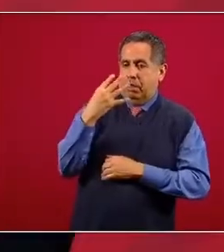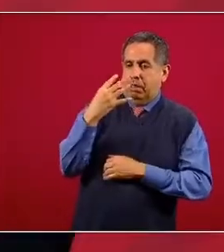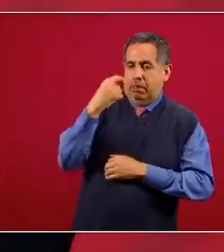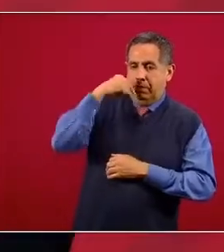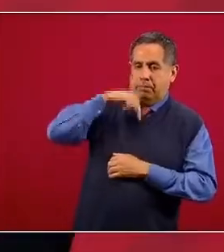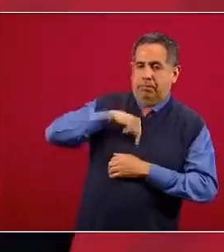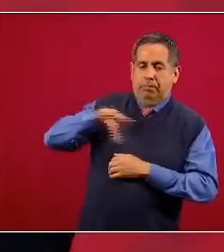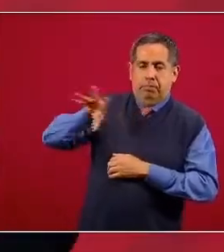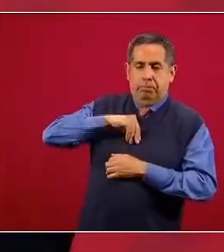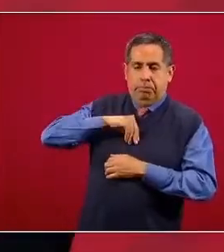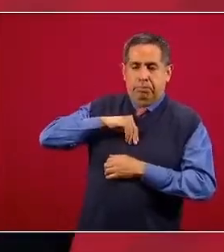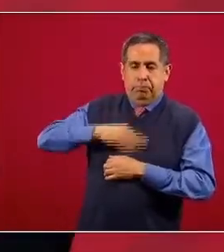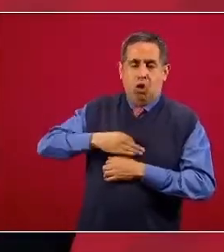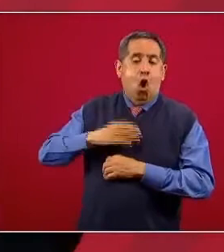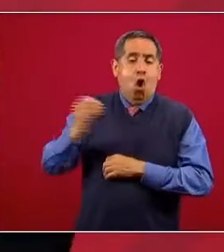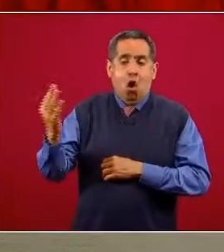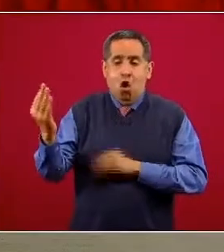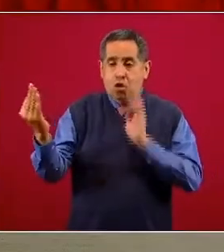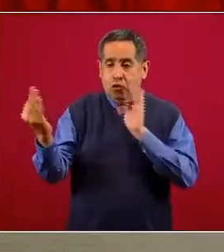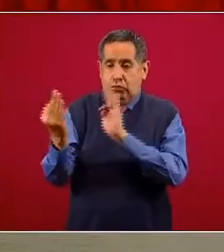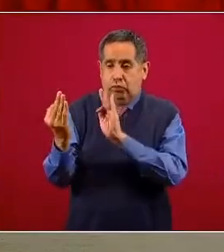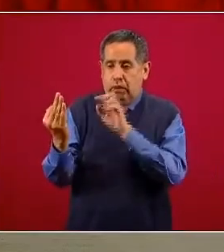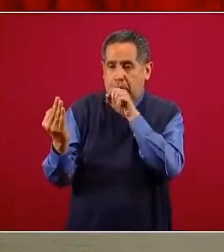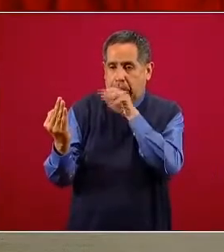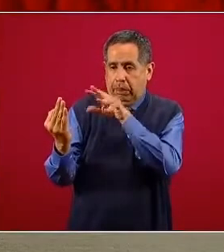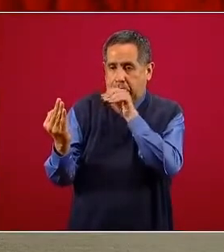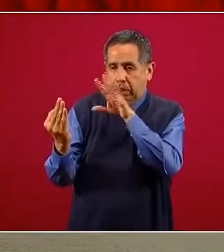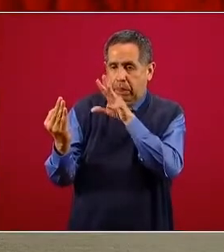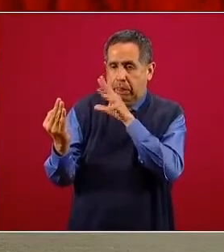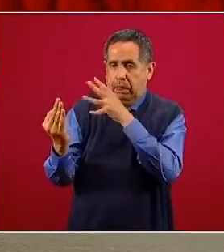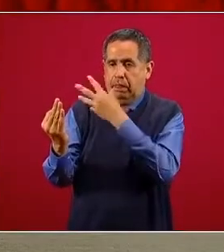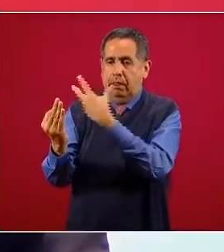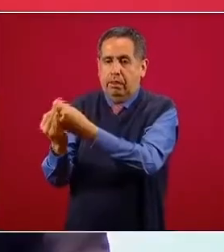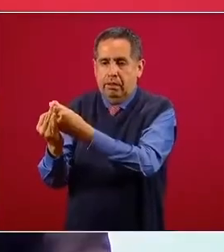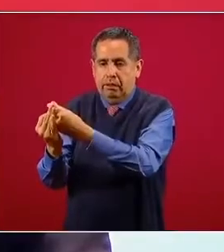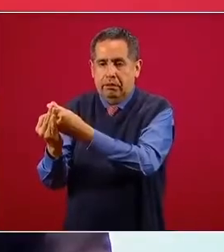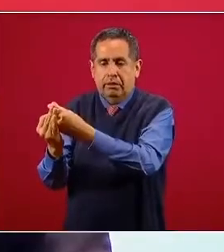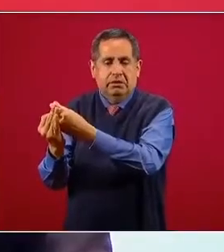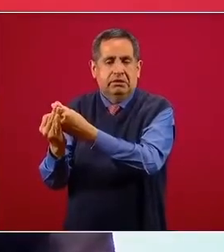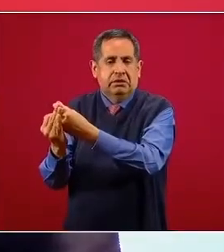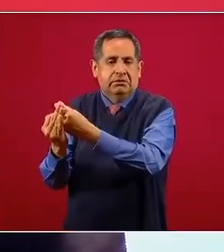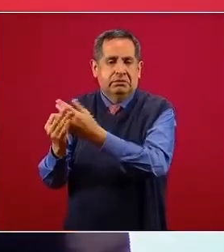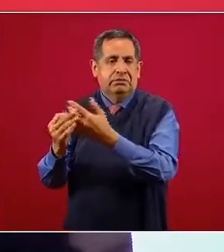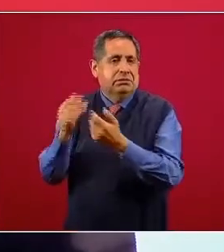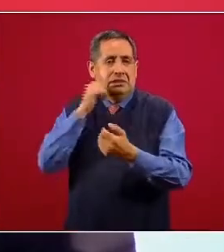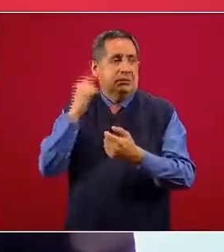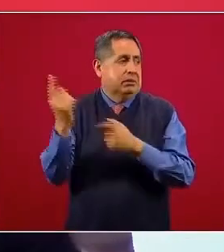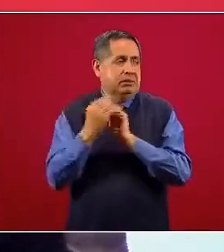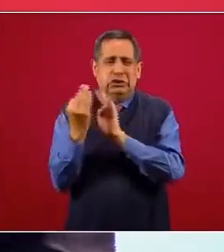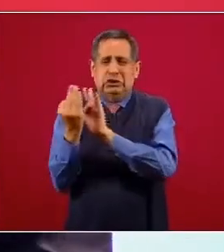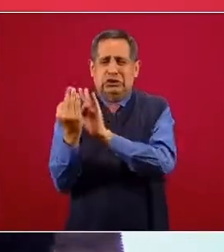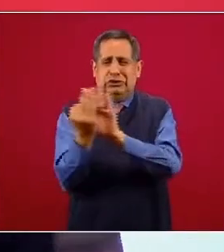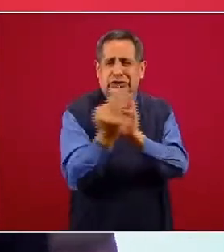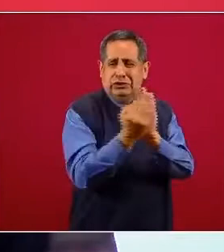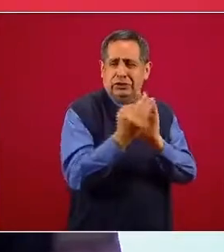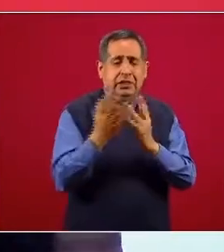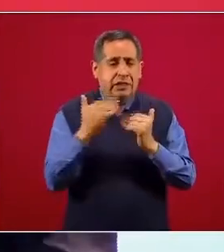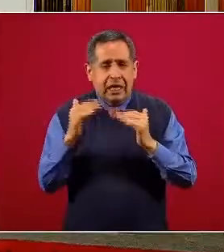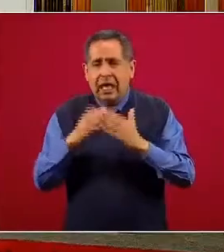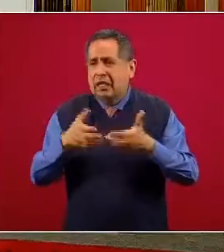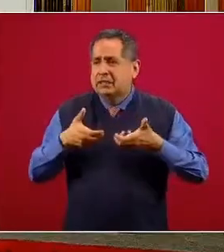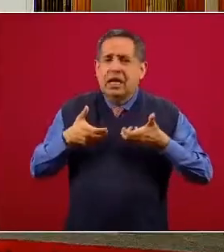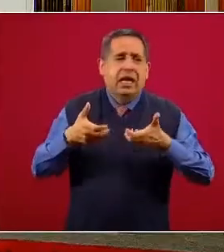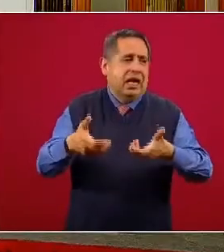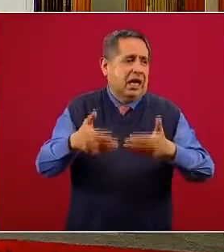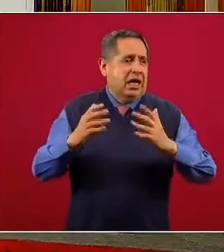un contagio. Todo el tiempo estamos en contacto cercano con otras personas, en nuestras casas, en la vía